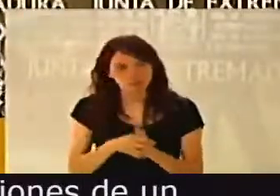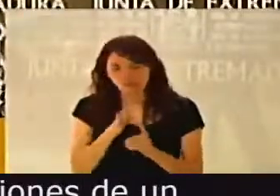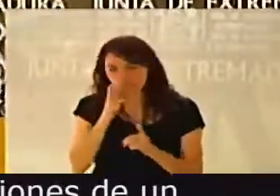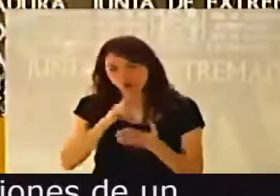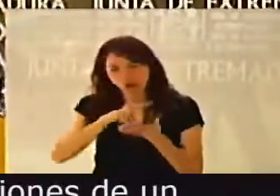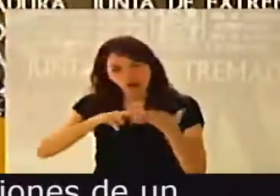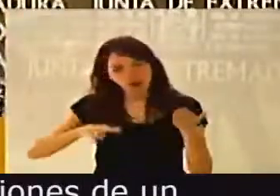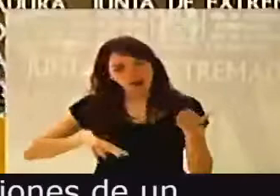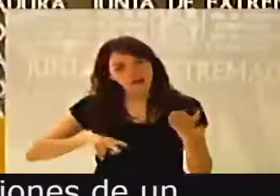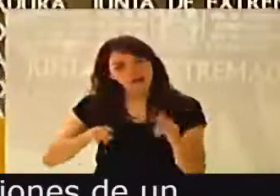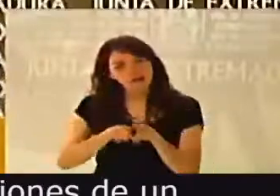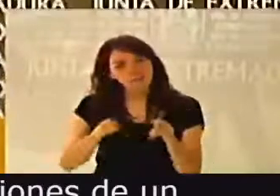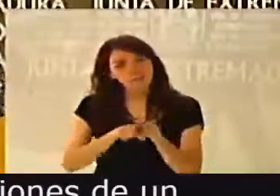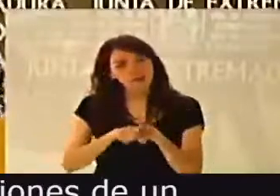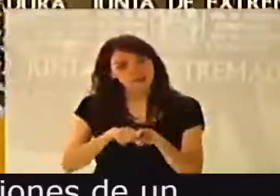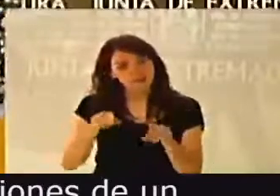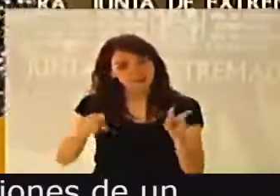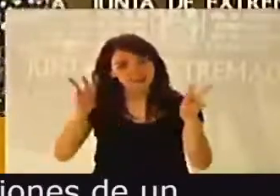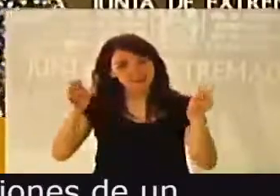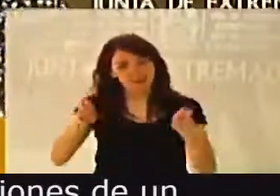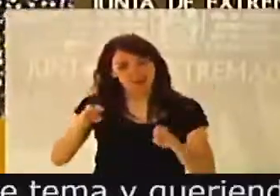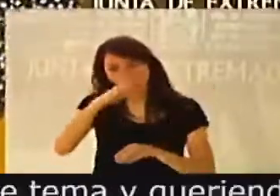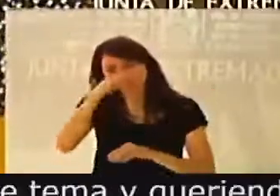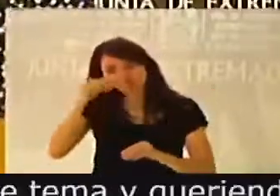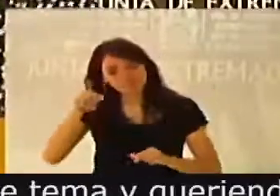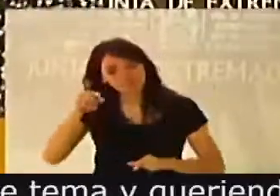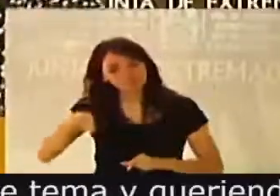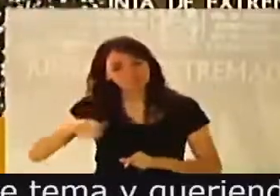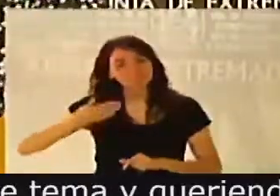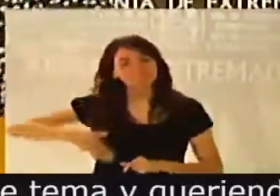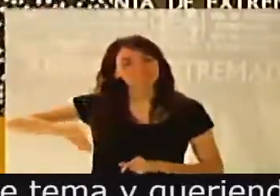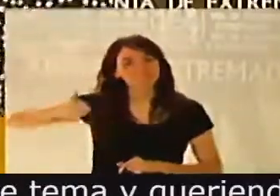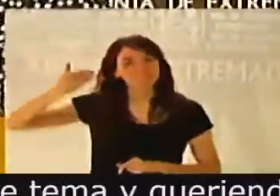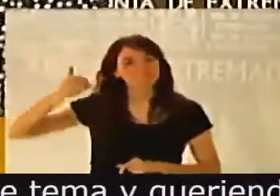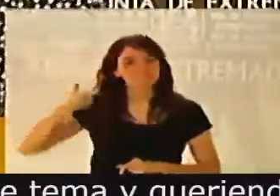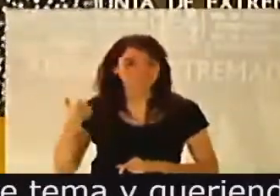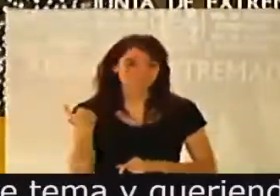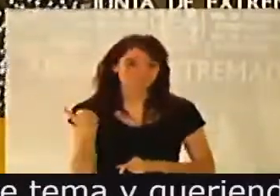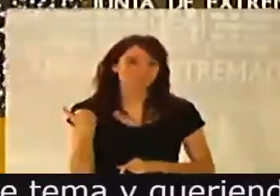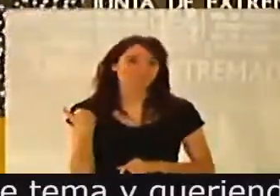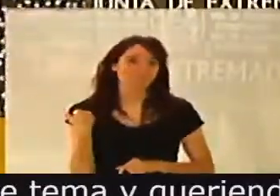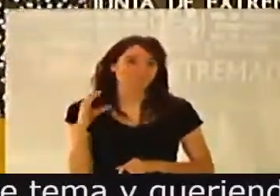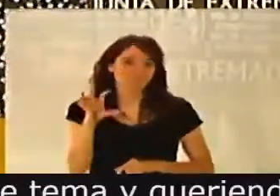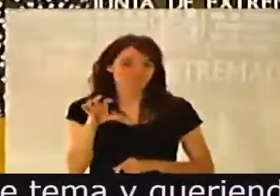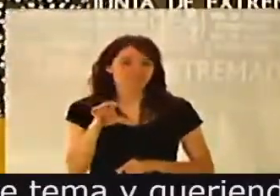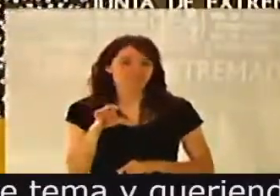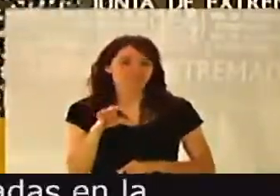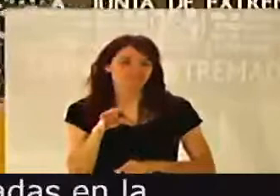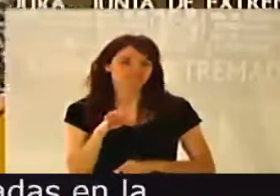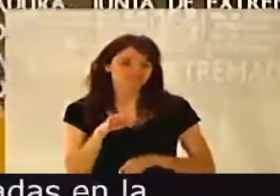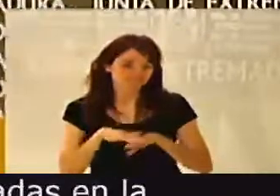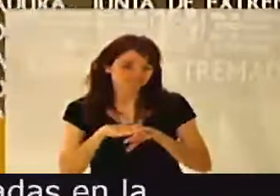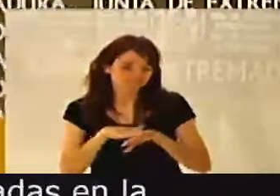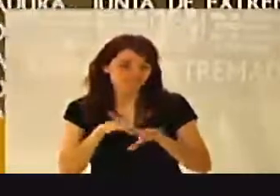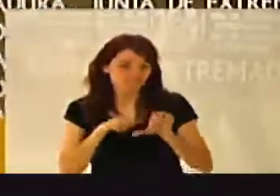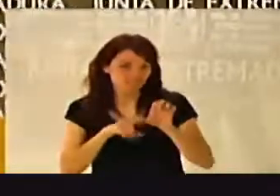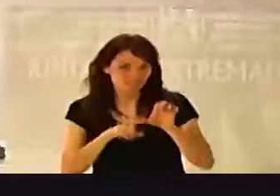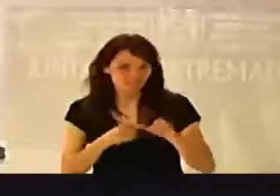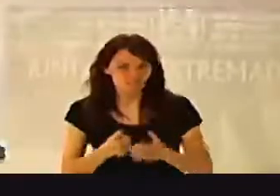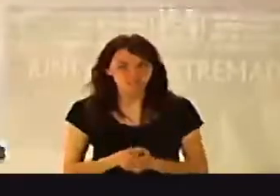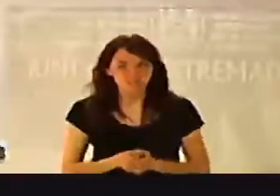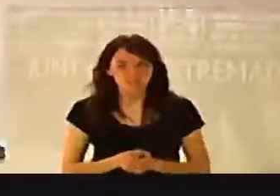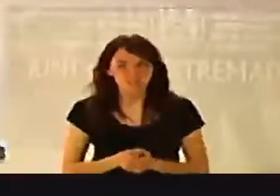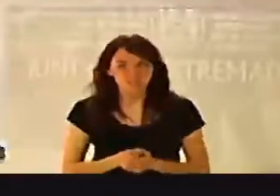queriendo borrar el pasado reciente de las decisiones tomadas en la Comunidad Autónoma de Extremadura. ¿Más preguntas? ¿Alguna